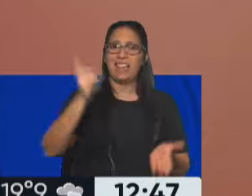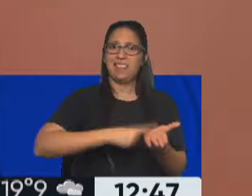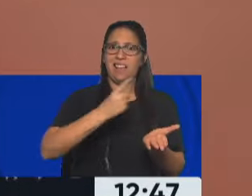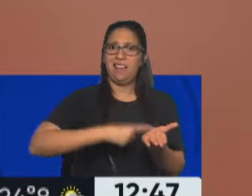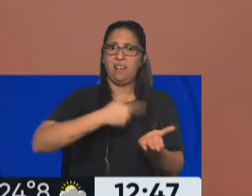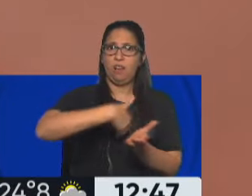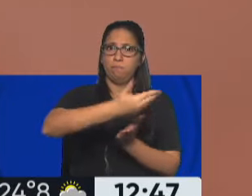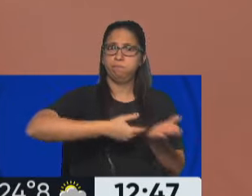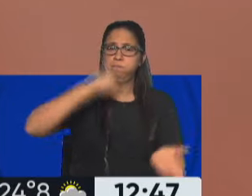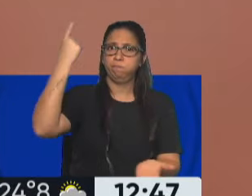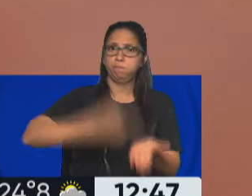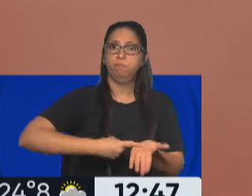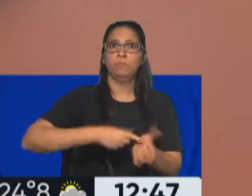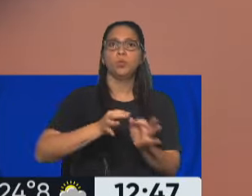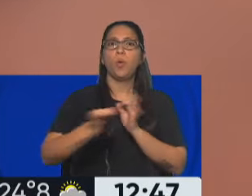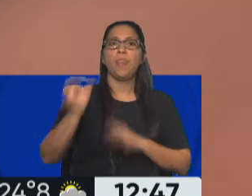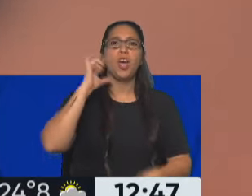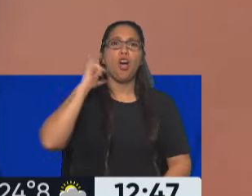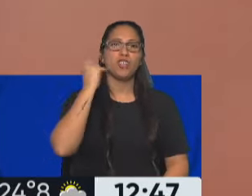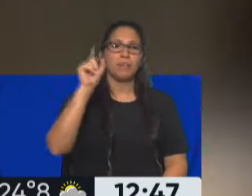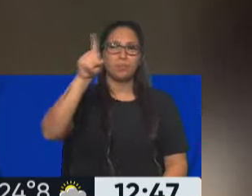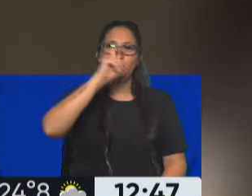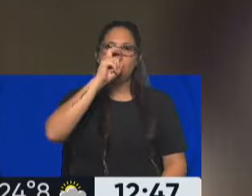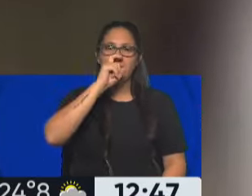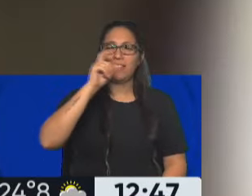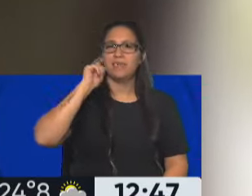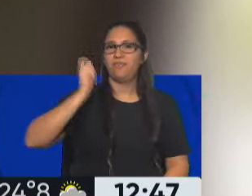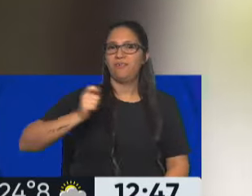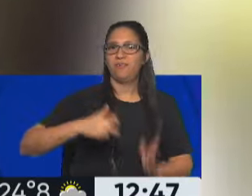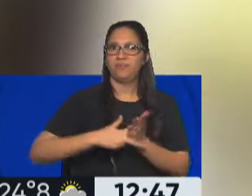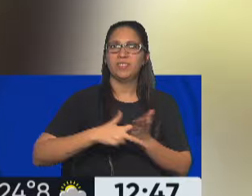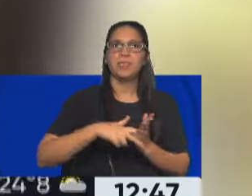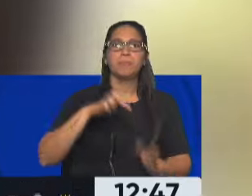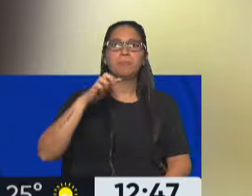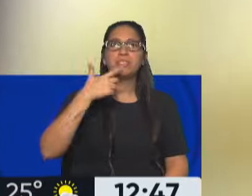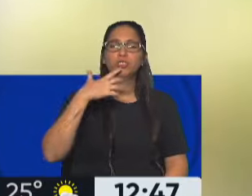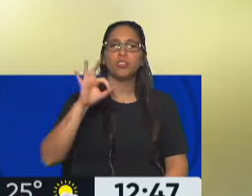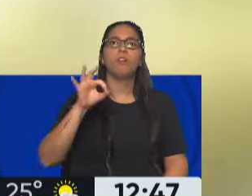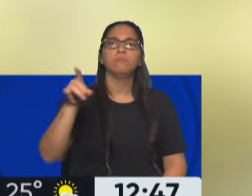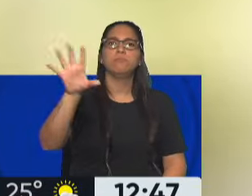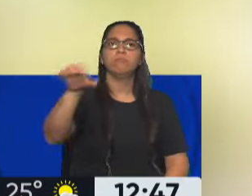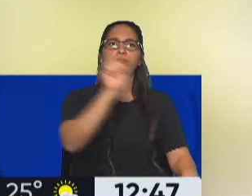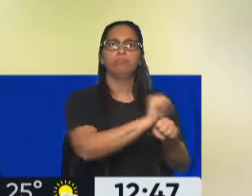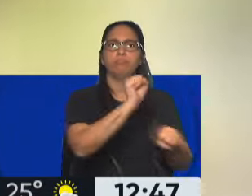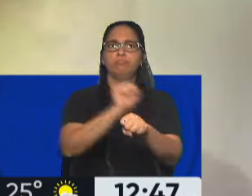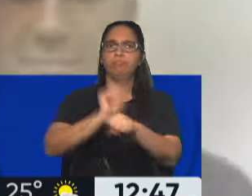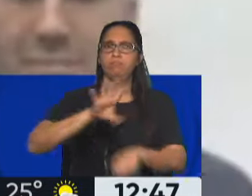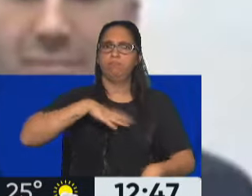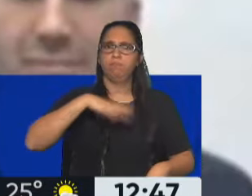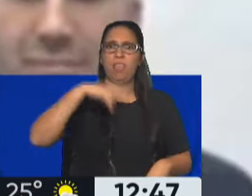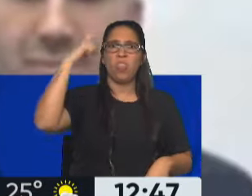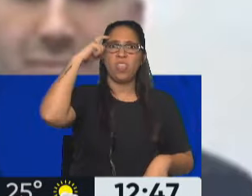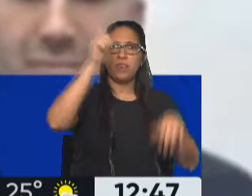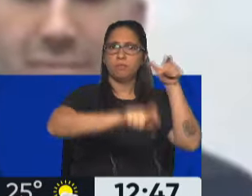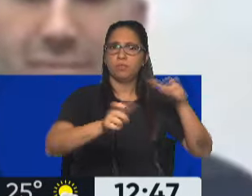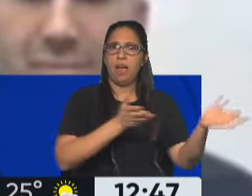Federal de la ciudad de Goya en la provincia de corrientes Cristina poser penso procesó con prisión preventiva a 10 supuestos